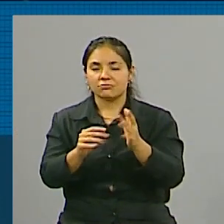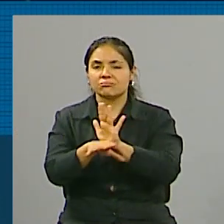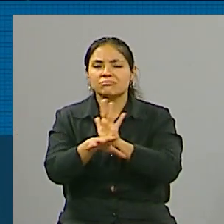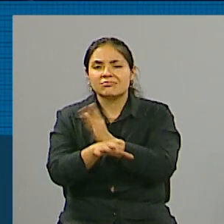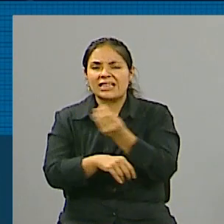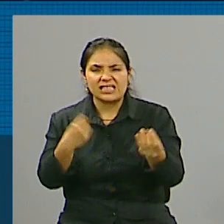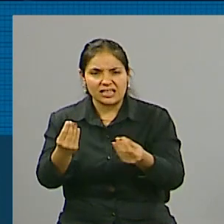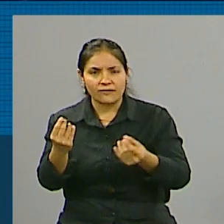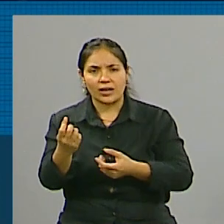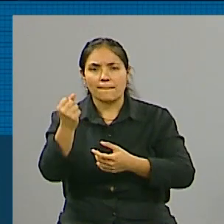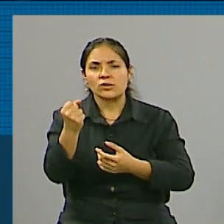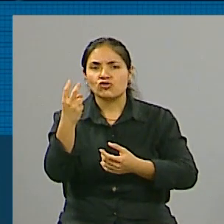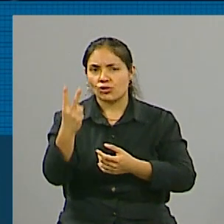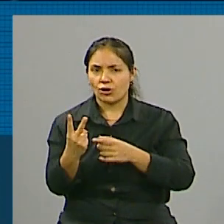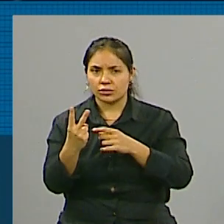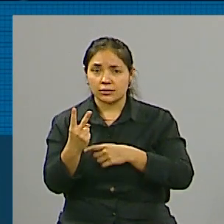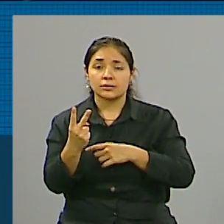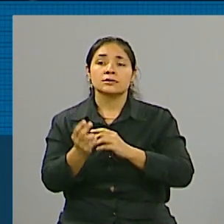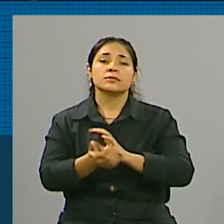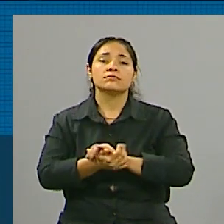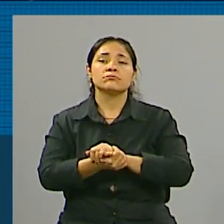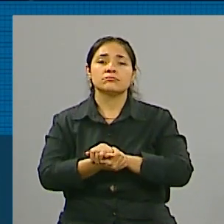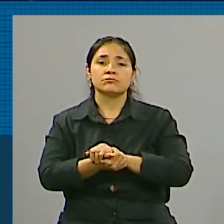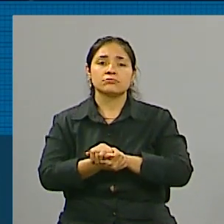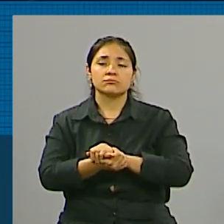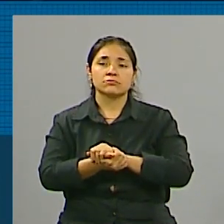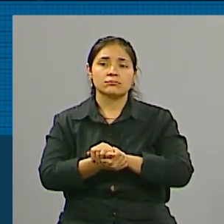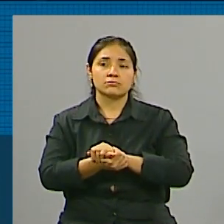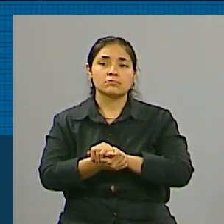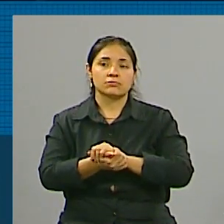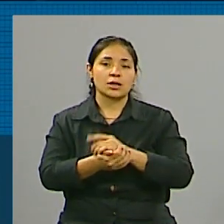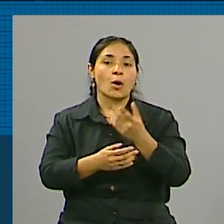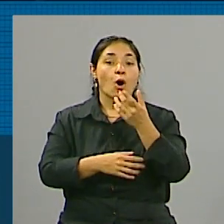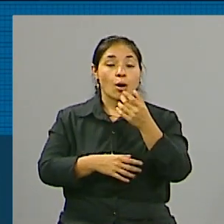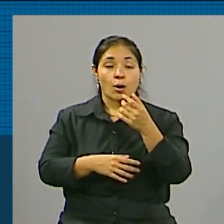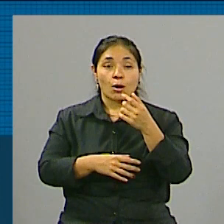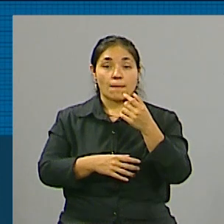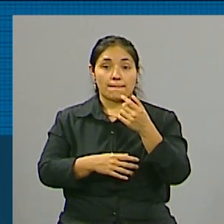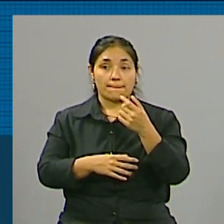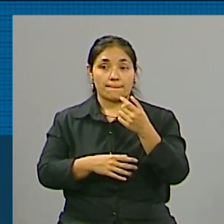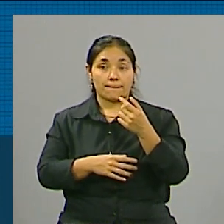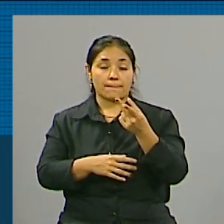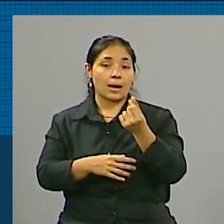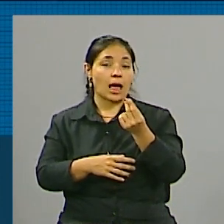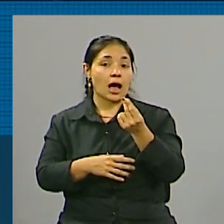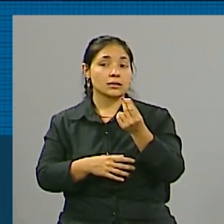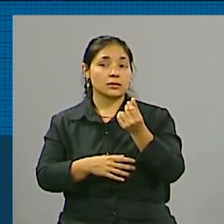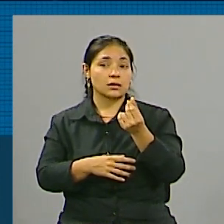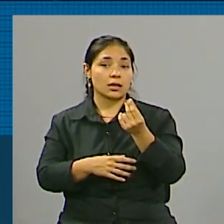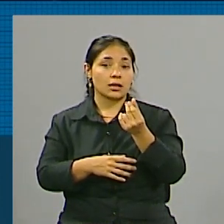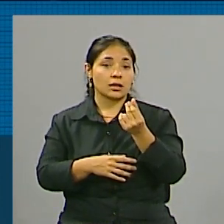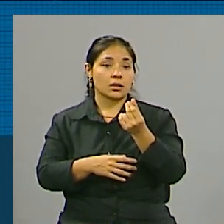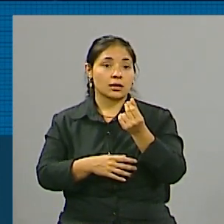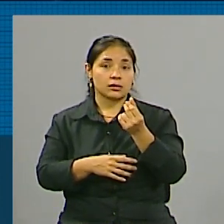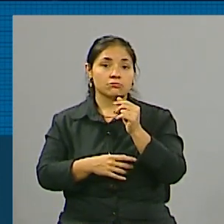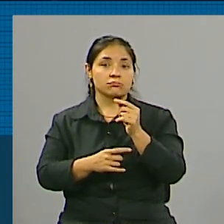bimonetaria? Bueno, que algunas de las funciones de la moneda, ¿no?, pasan a corresponder a otra moneda, en